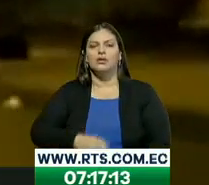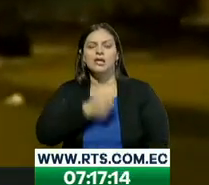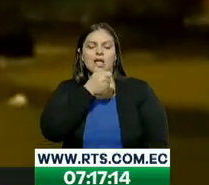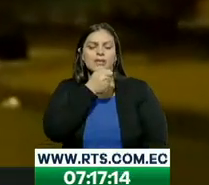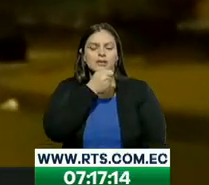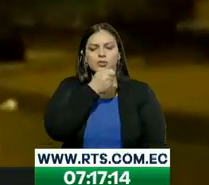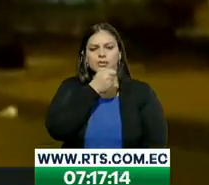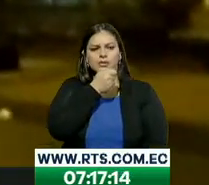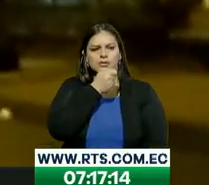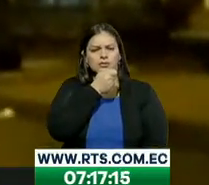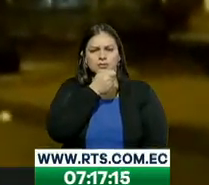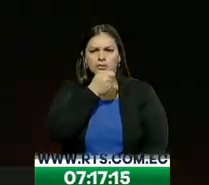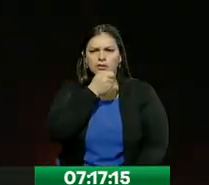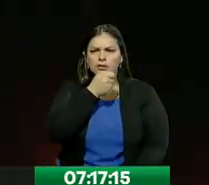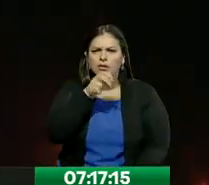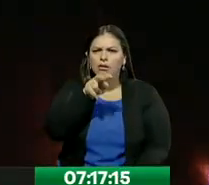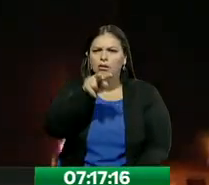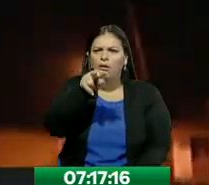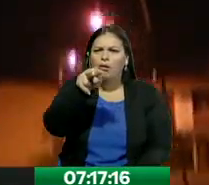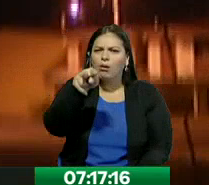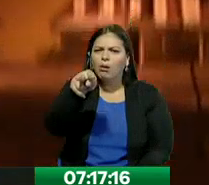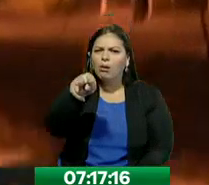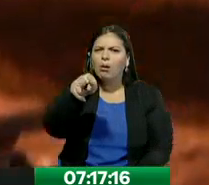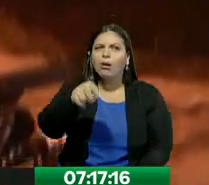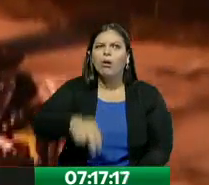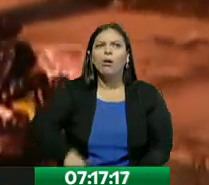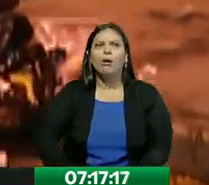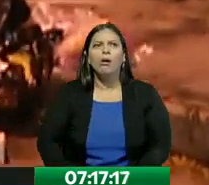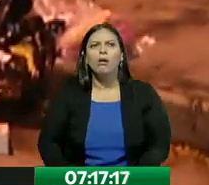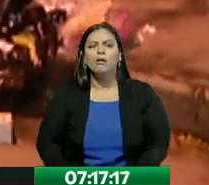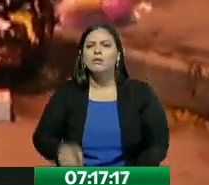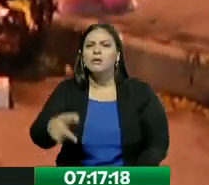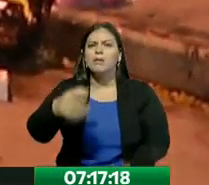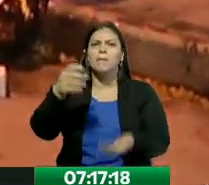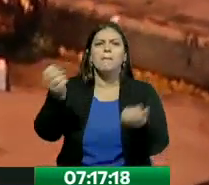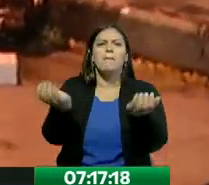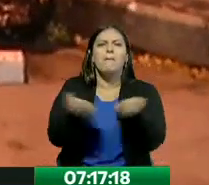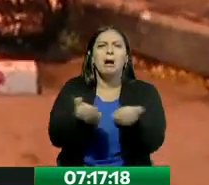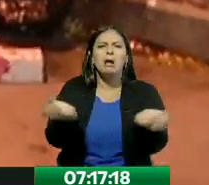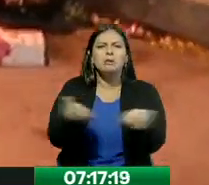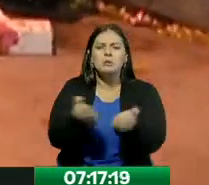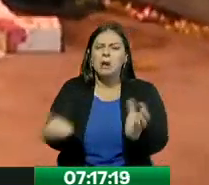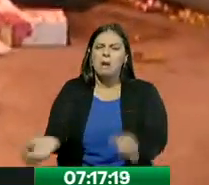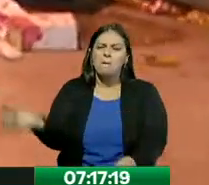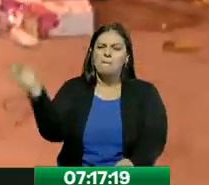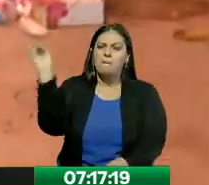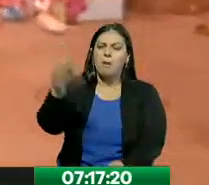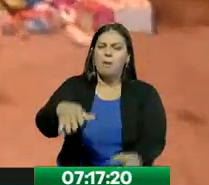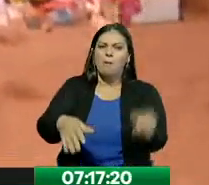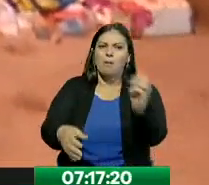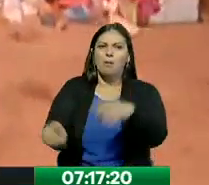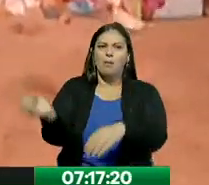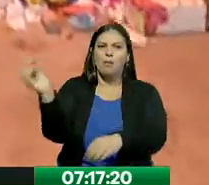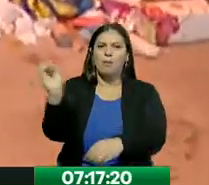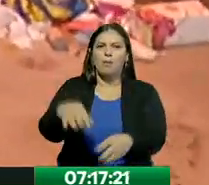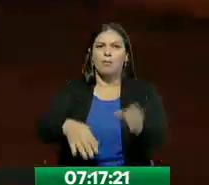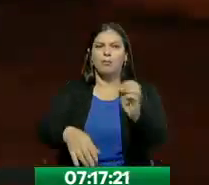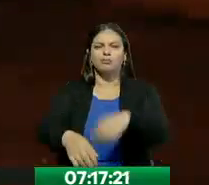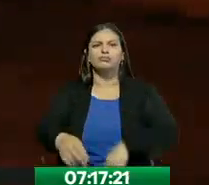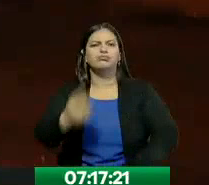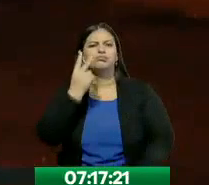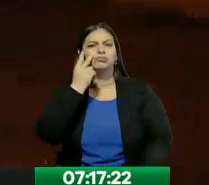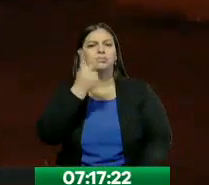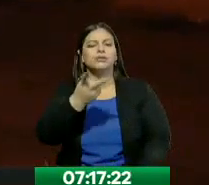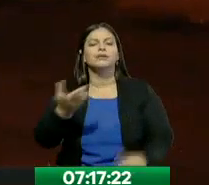Y es que el lugar no es un botadero de basura, sino un tramo del parterre de la autopista Narcisa de